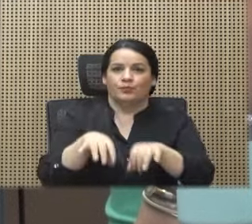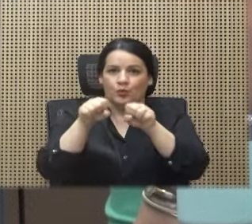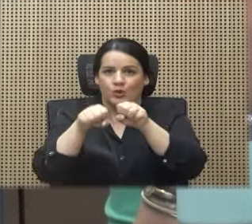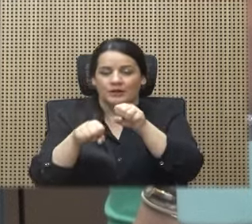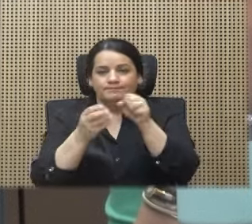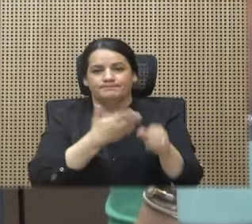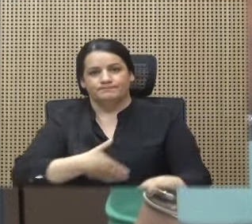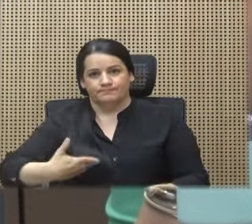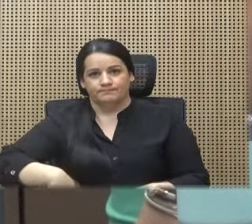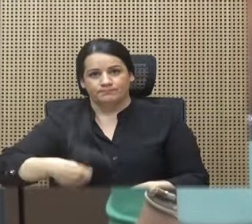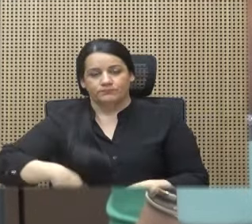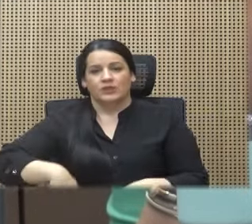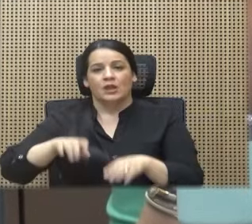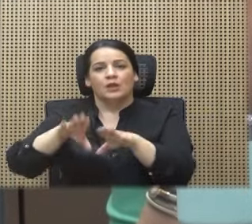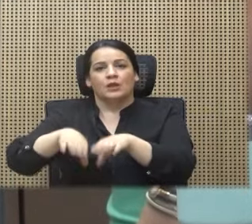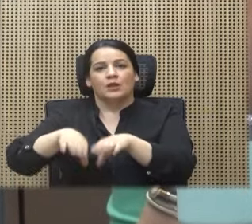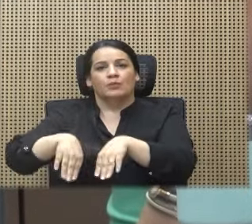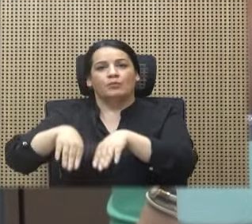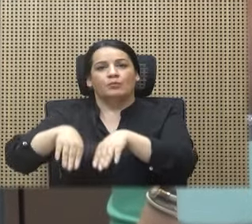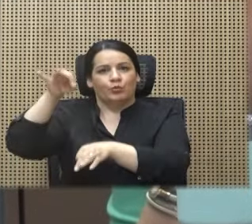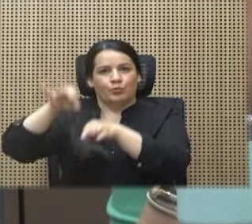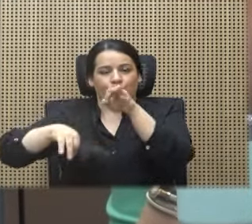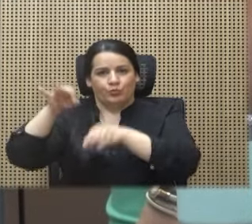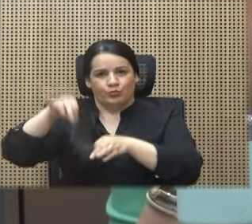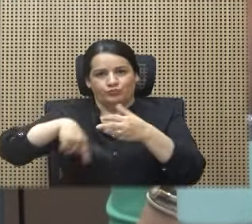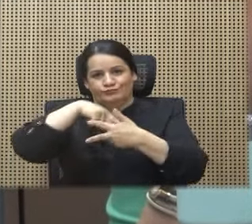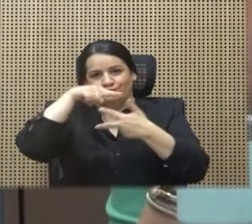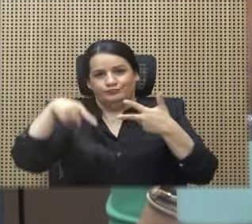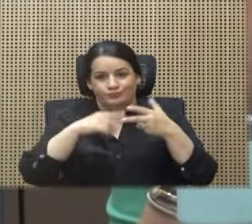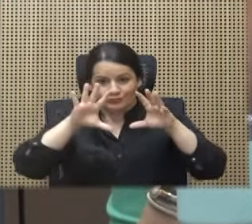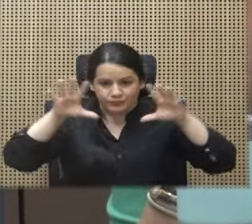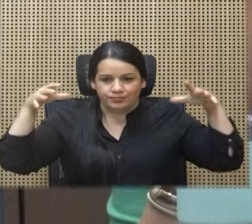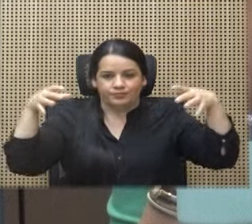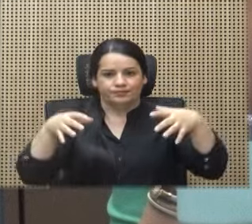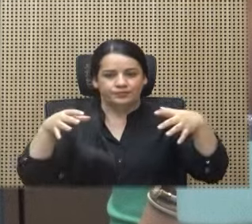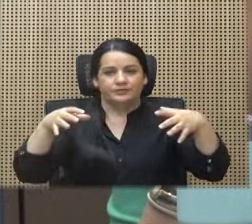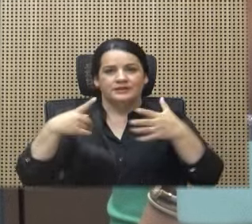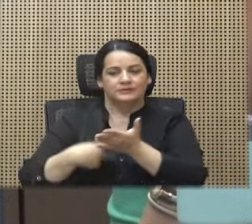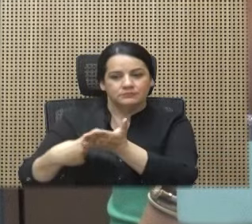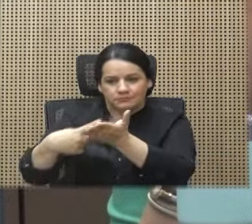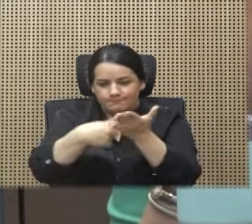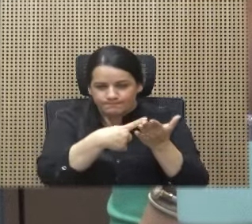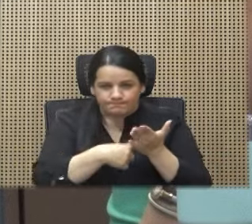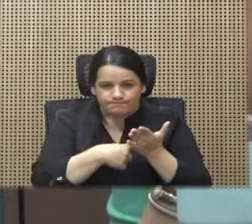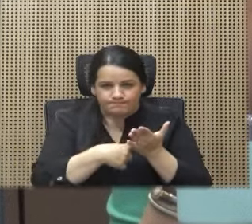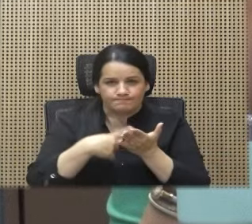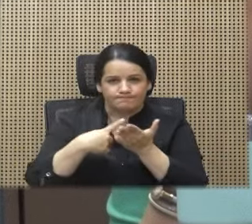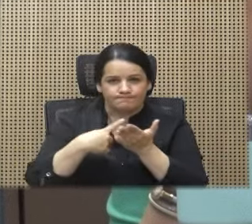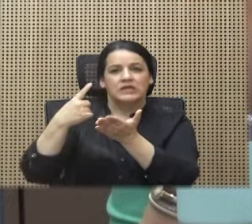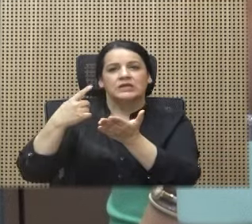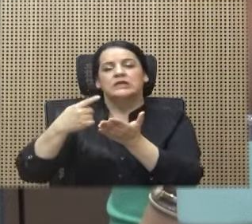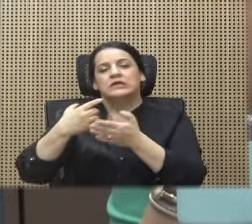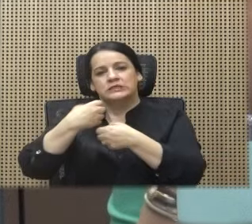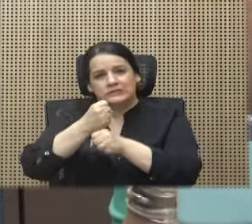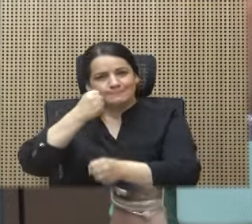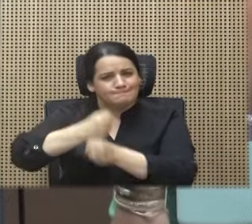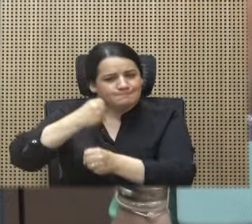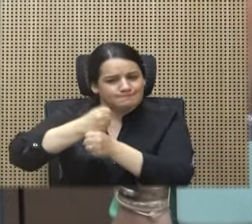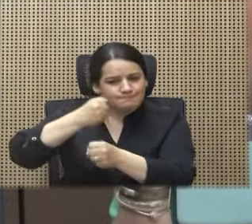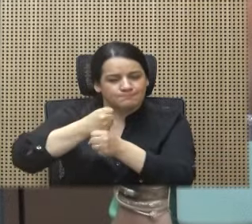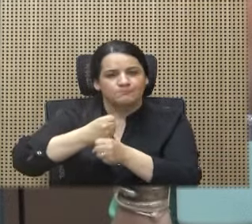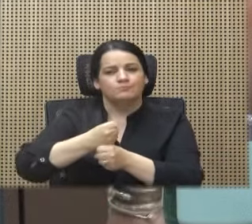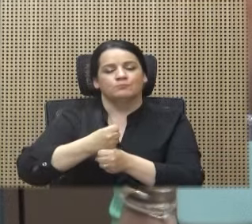ejecutivo y el poder judicial y se creó una mesa de trabajo a estos